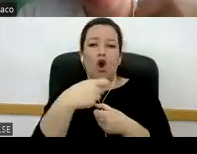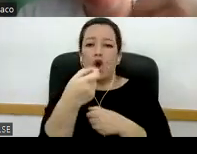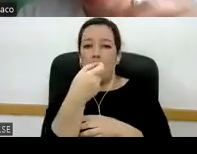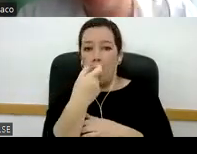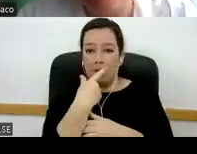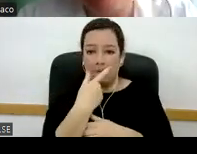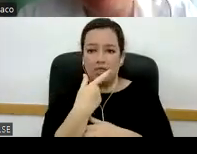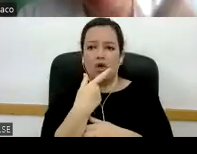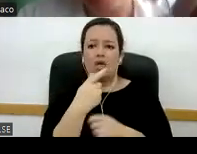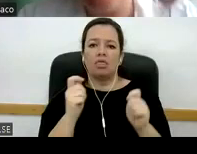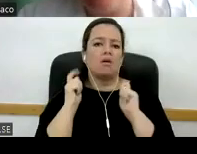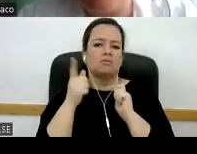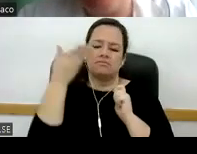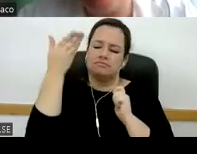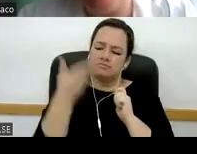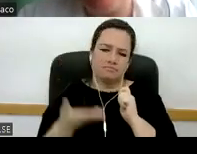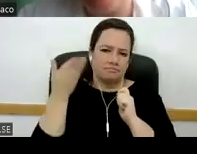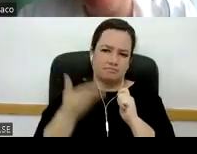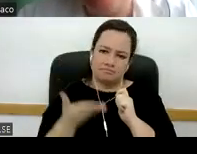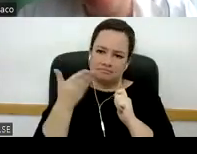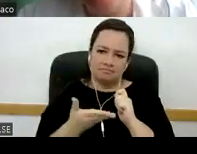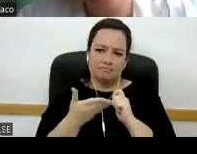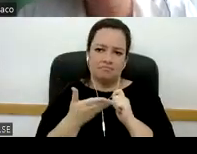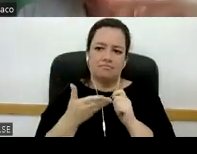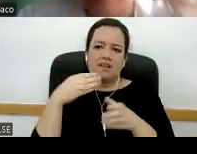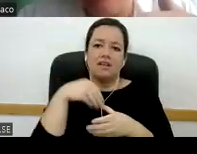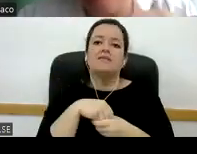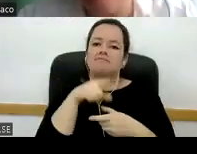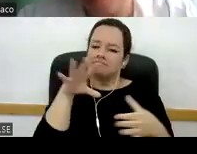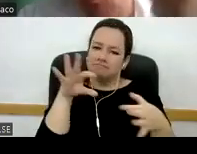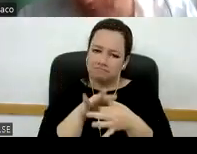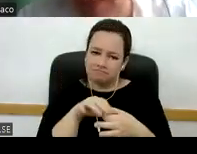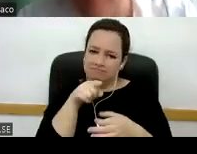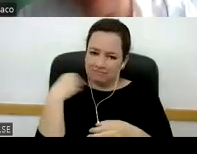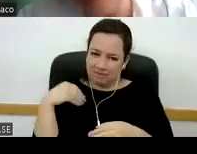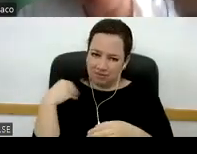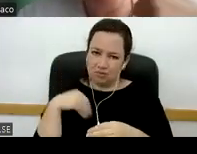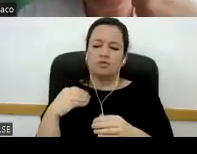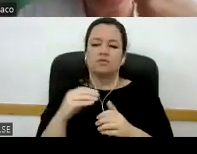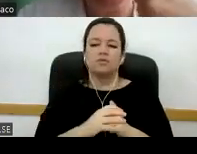que aportan fundamentalmente son iones de este tipo. Hay